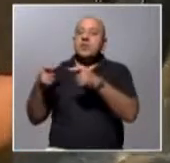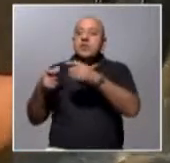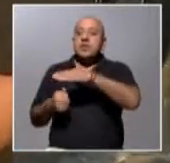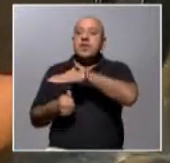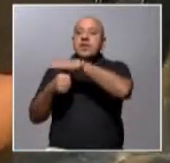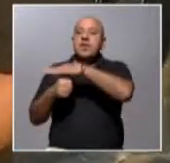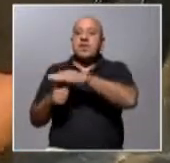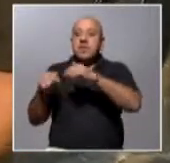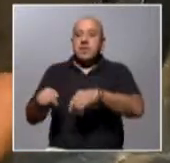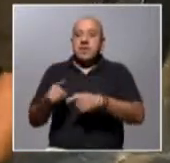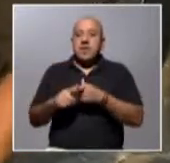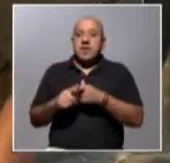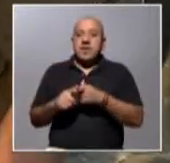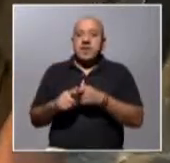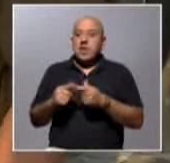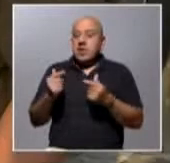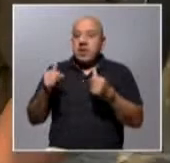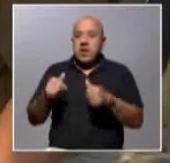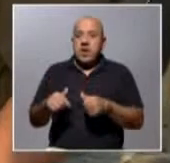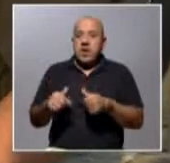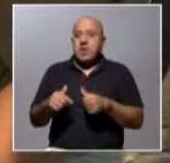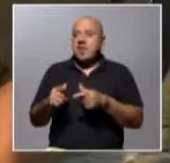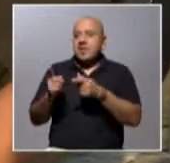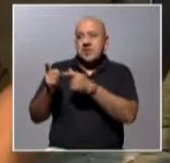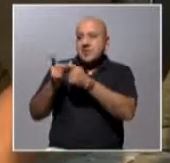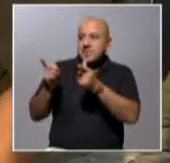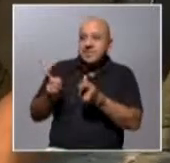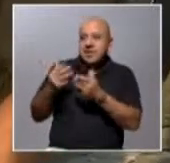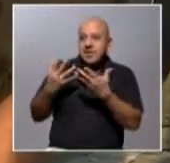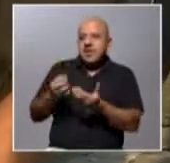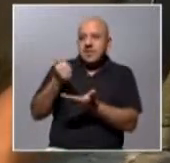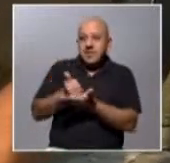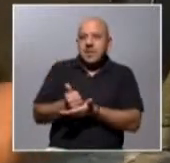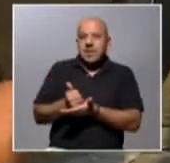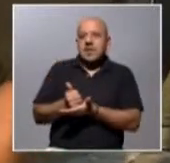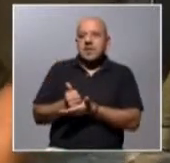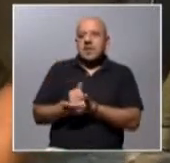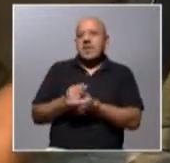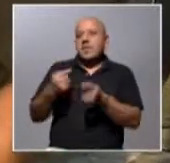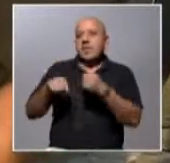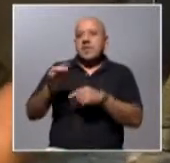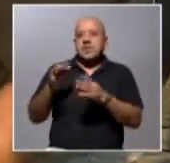a la comisión directiva que nos dio las facilidades, que hubiesen querido estar, pero son gente que están justo en el umbral